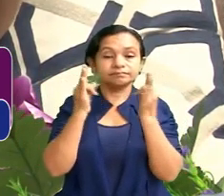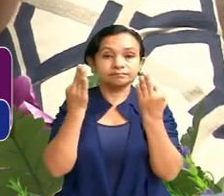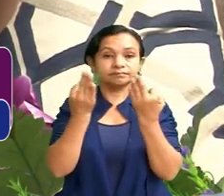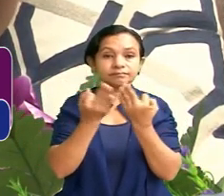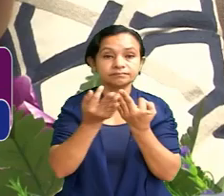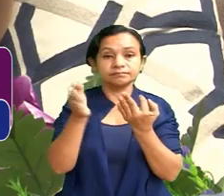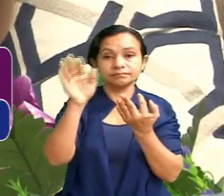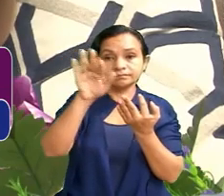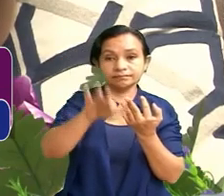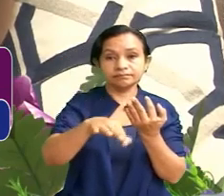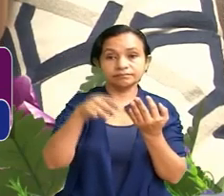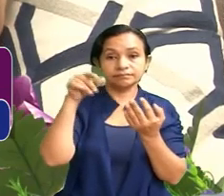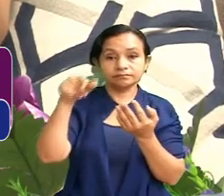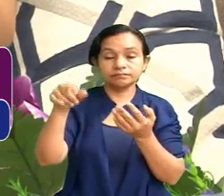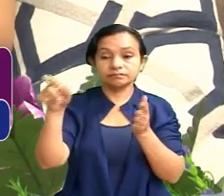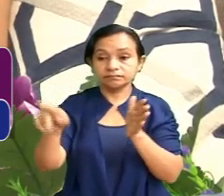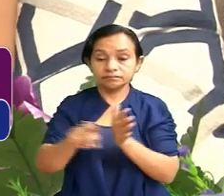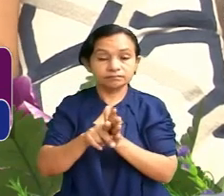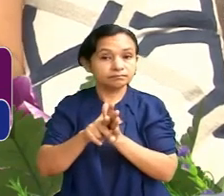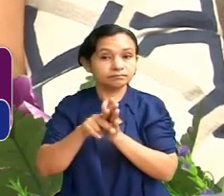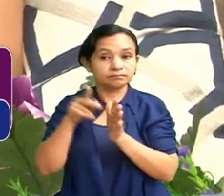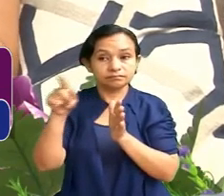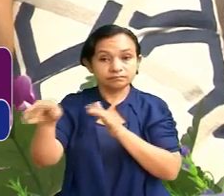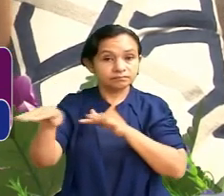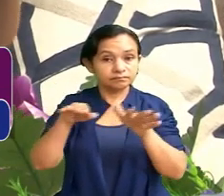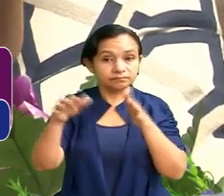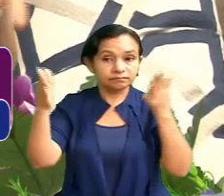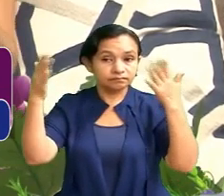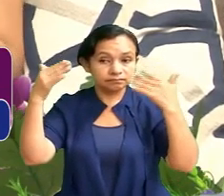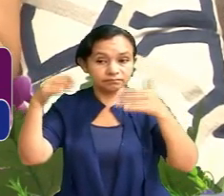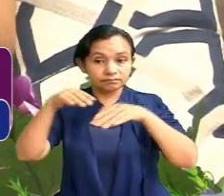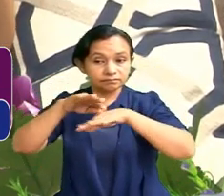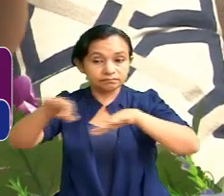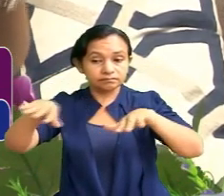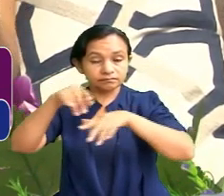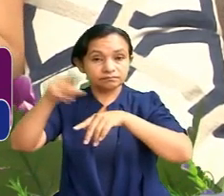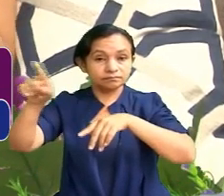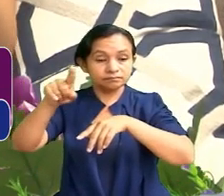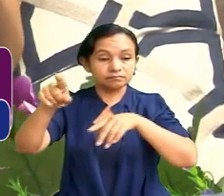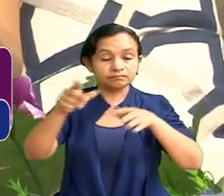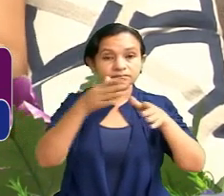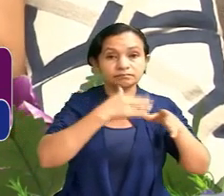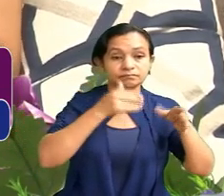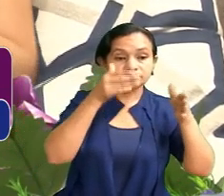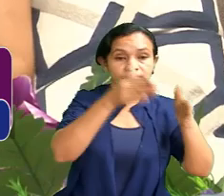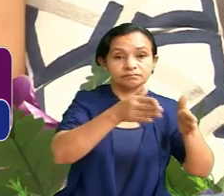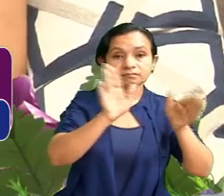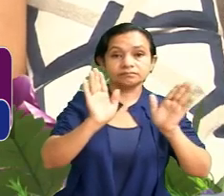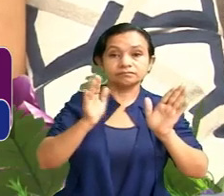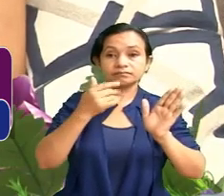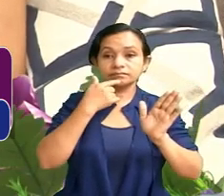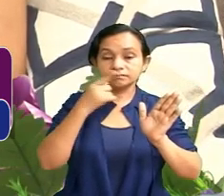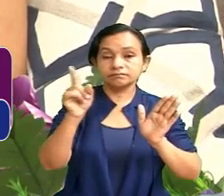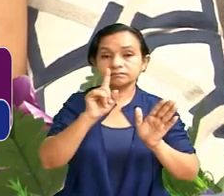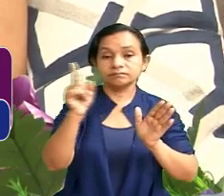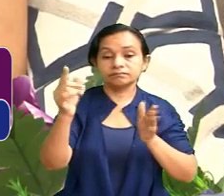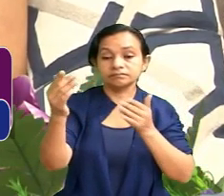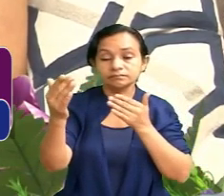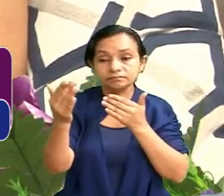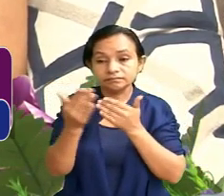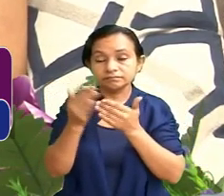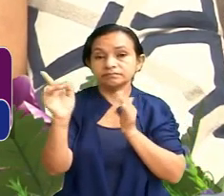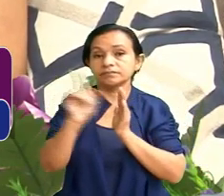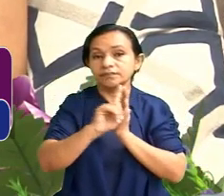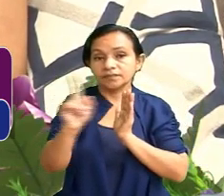balneario sepa si hay un sitio que es peligroso verdad que es recomendable no entrar que es recomendable no estar que es recomendable no acercarse